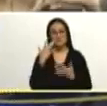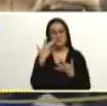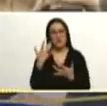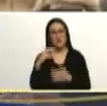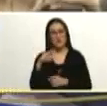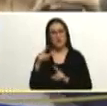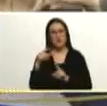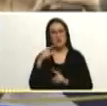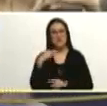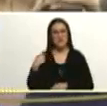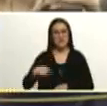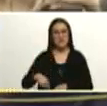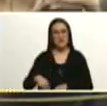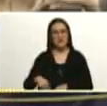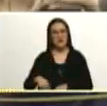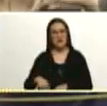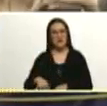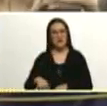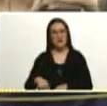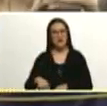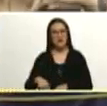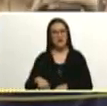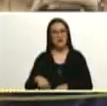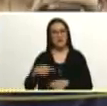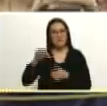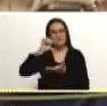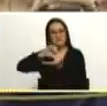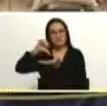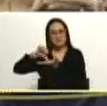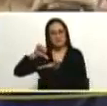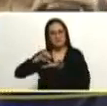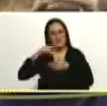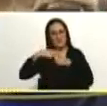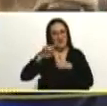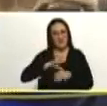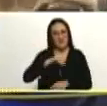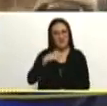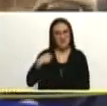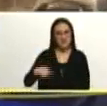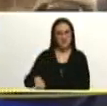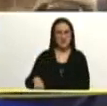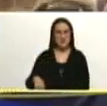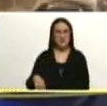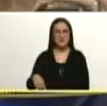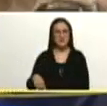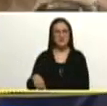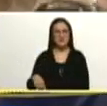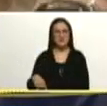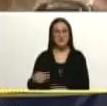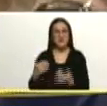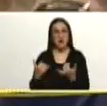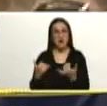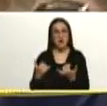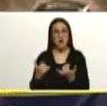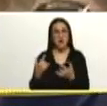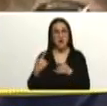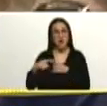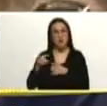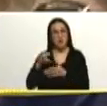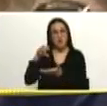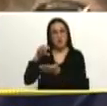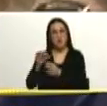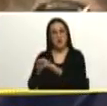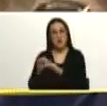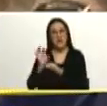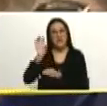China, tanto en Shenzhen como en Shanghái, en Shandong y ahora en Beijing,